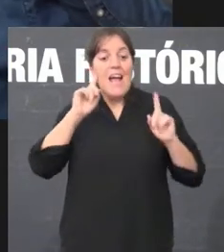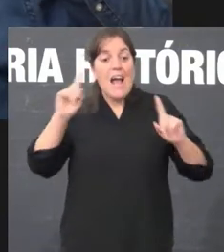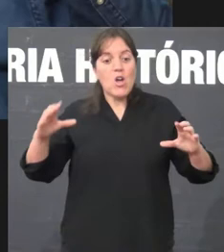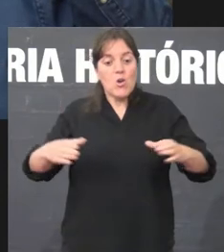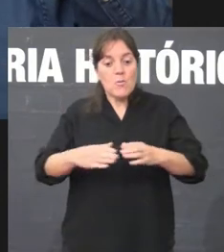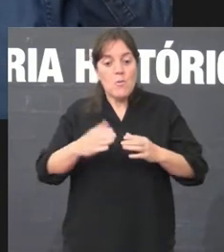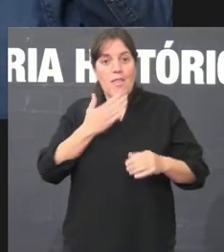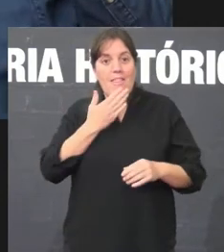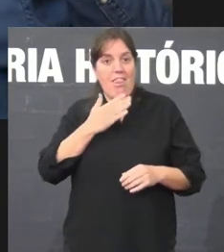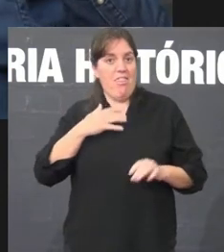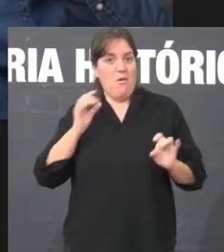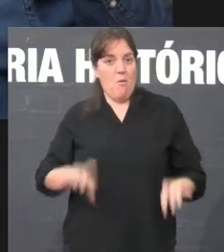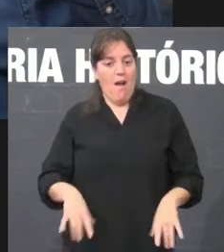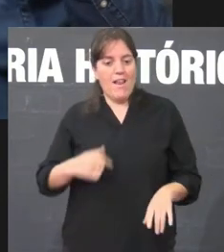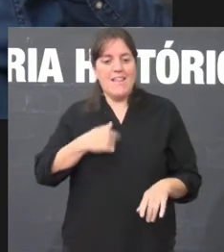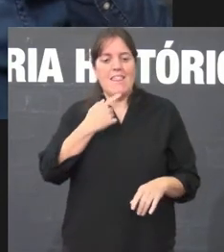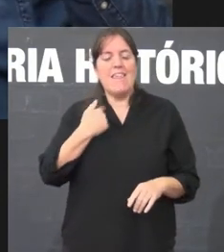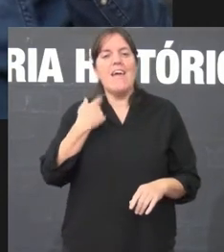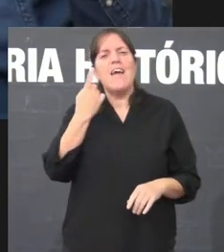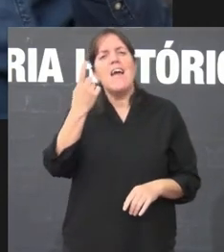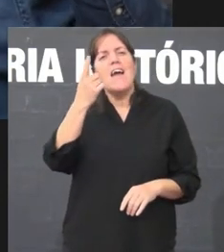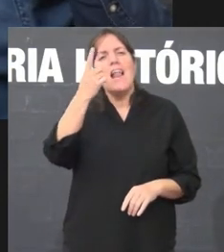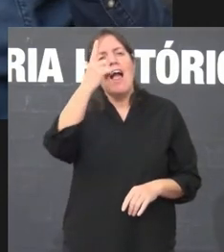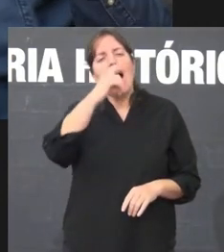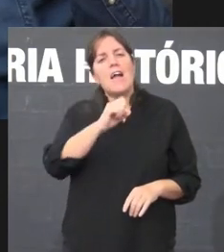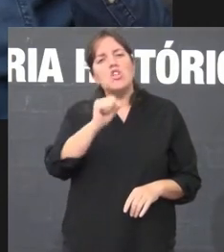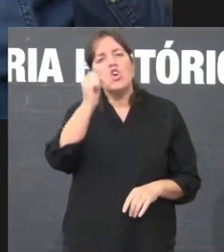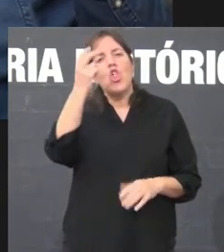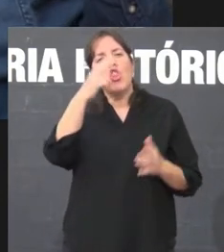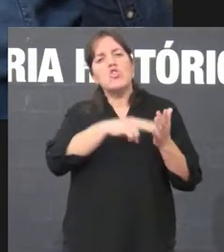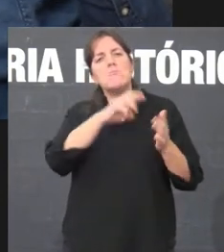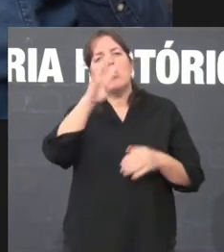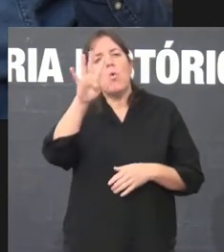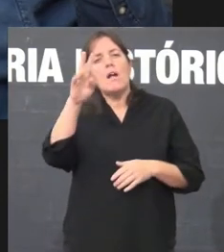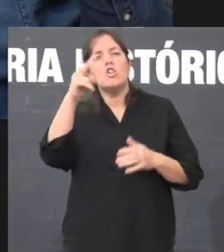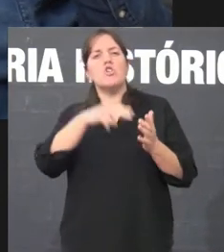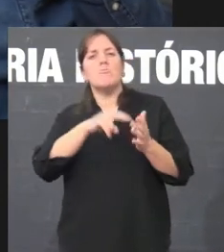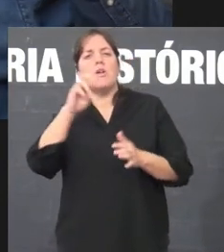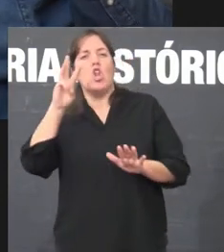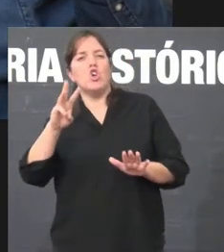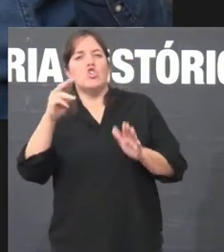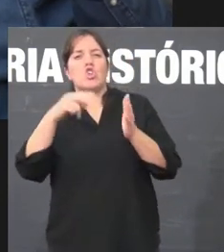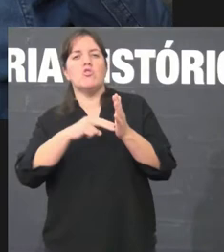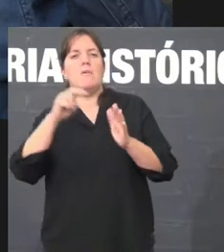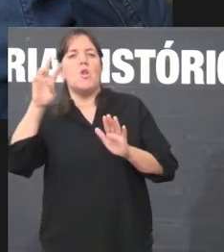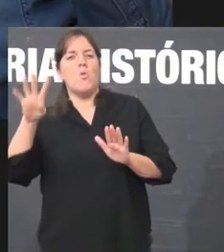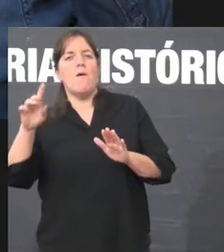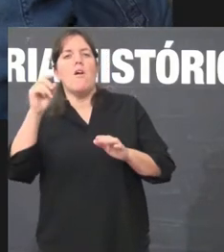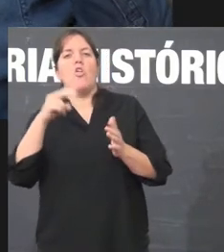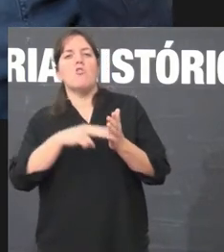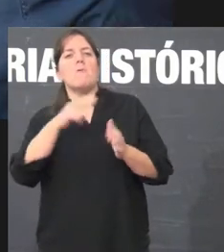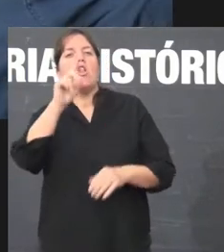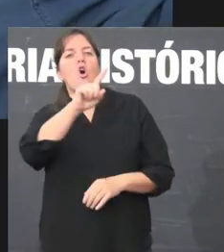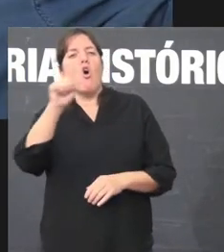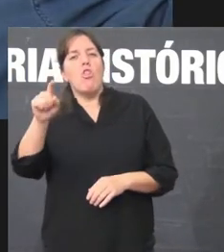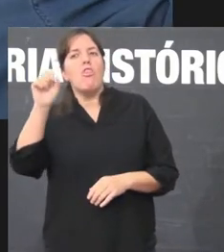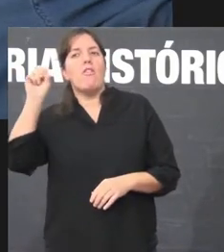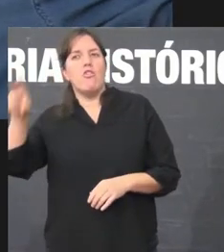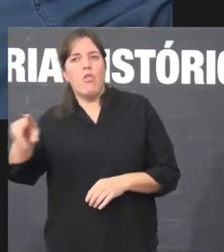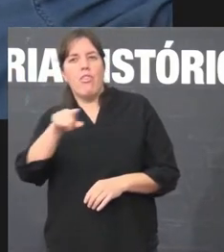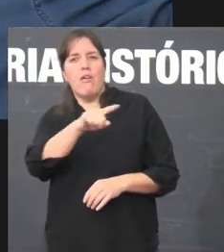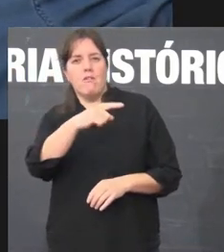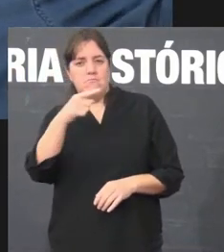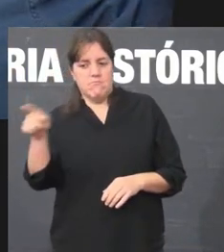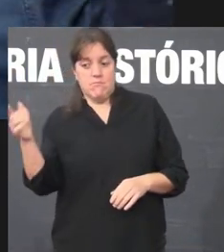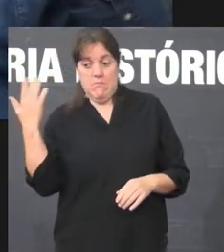dice que en el año 2004, 2008, 2009, 2011, 2012, es decir,